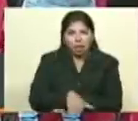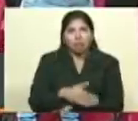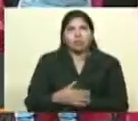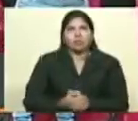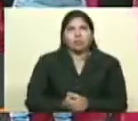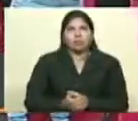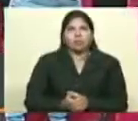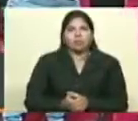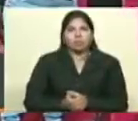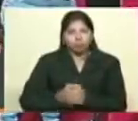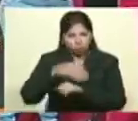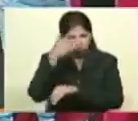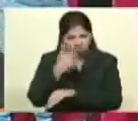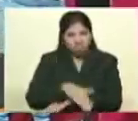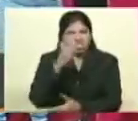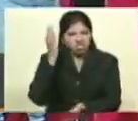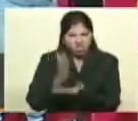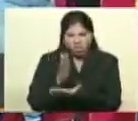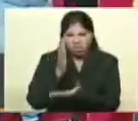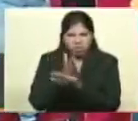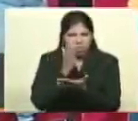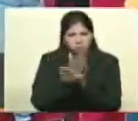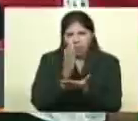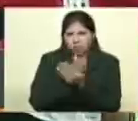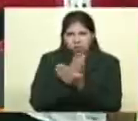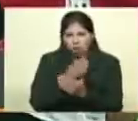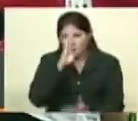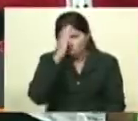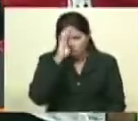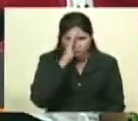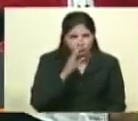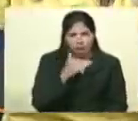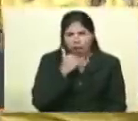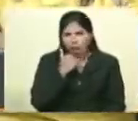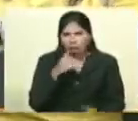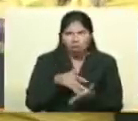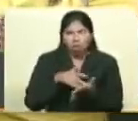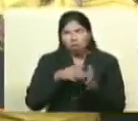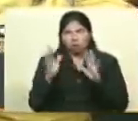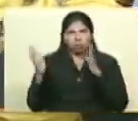En la calle, siempre en la calle, sin dudas, sin vacilaciones.